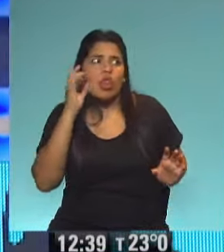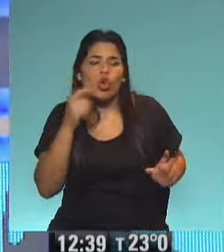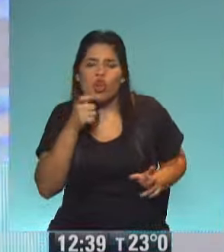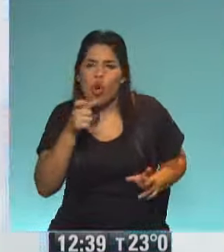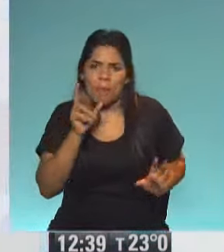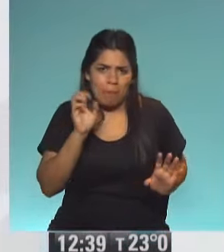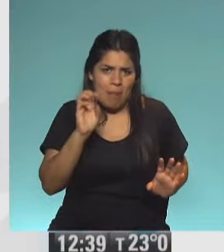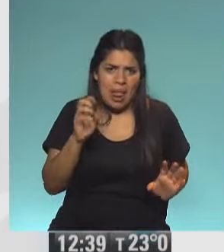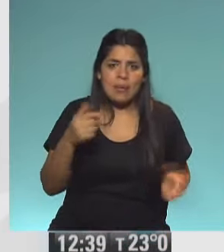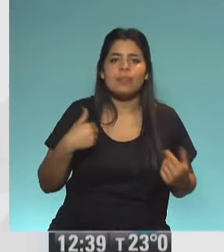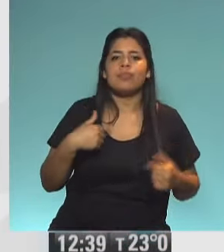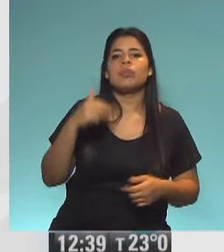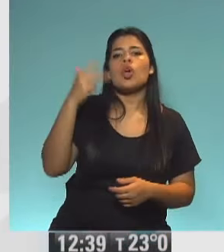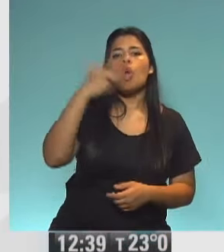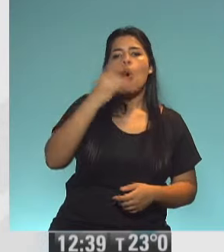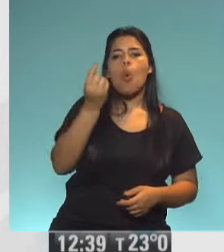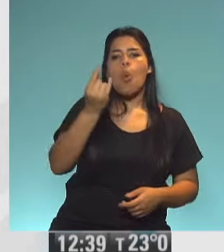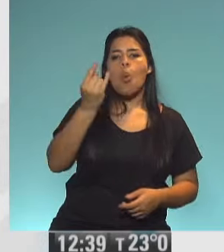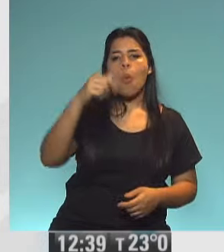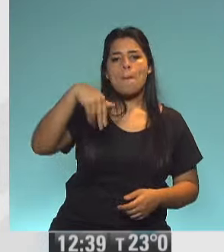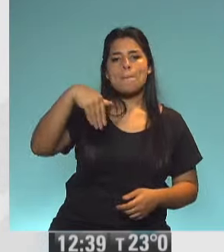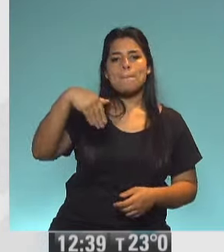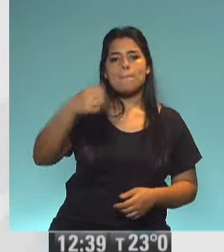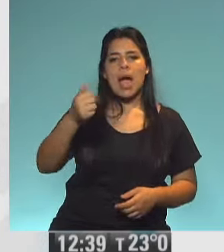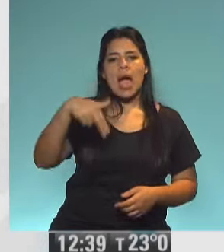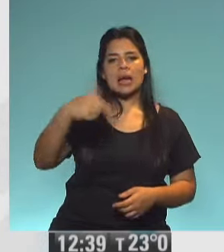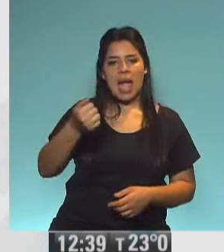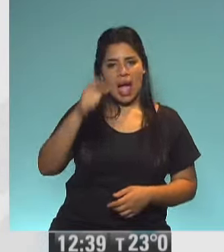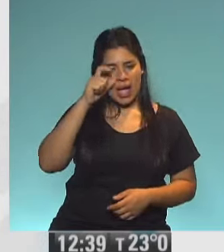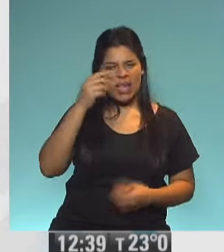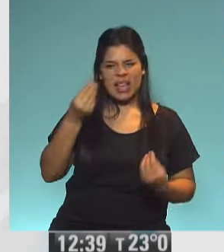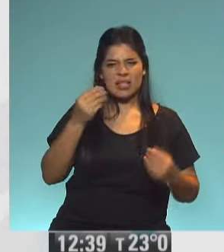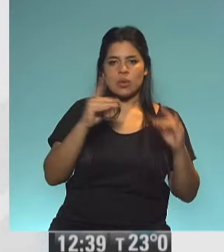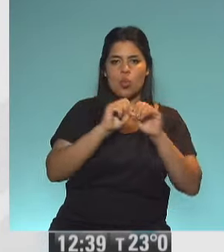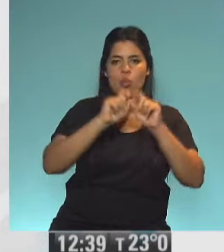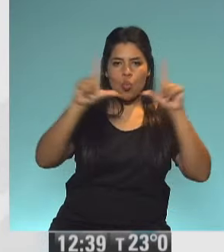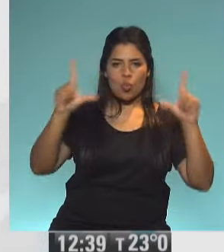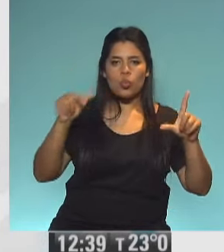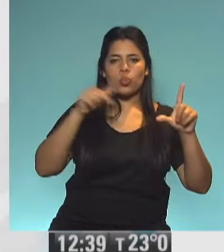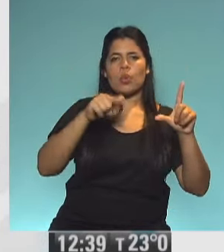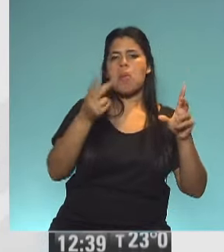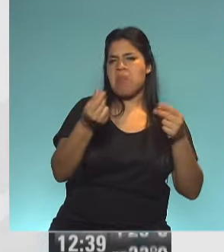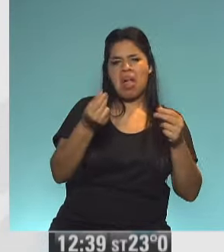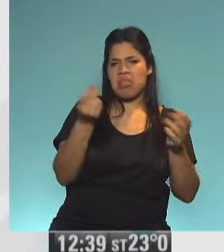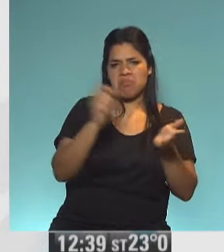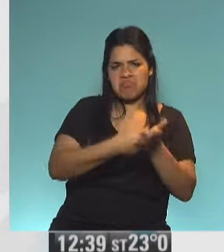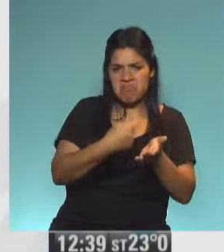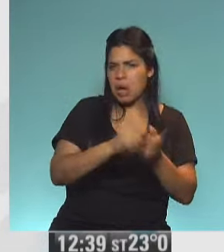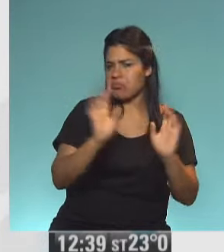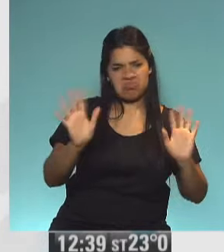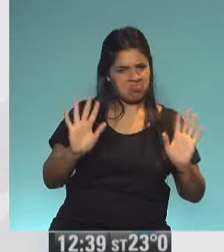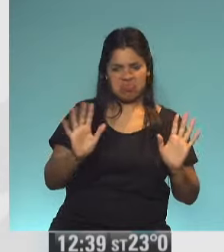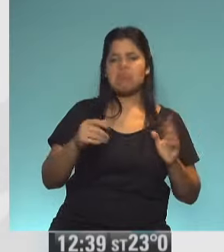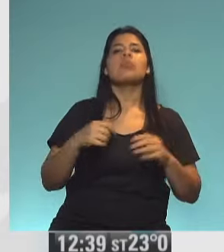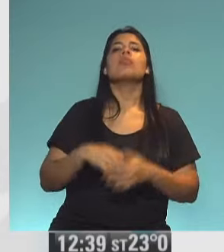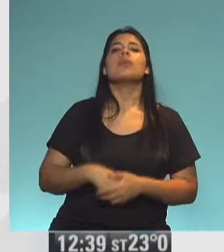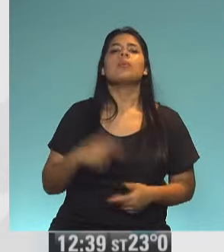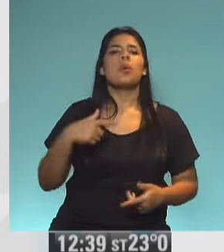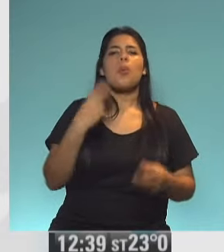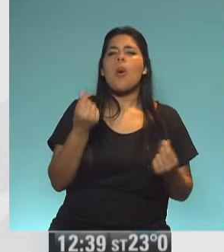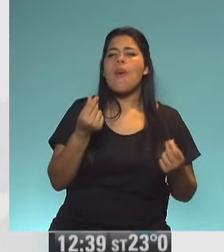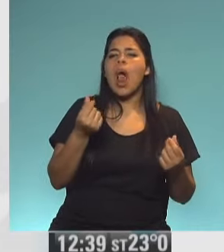proyecto, Humanae, que es una plataforma educativa sin fines de lucro con el objetivo de posicionar la diversidad como un valor en el